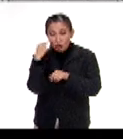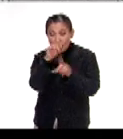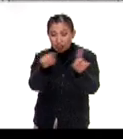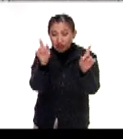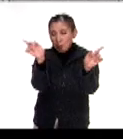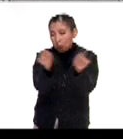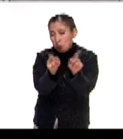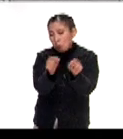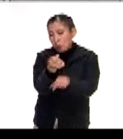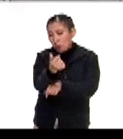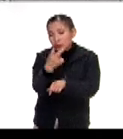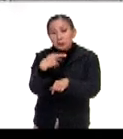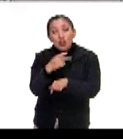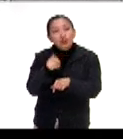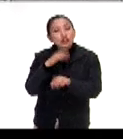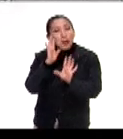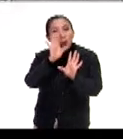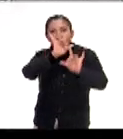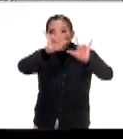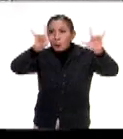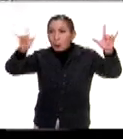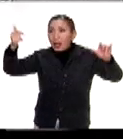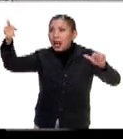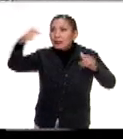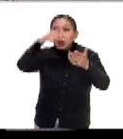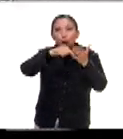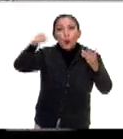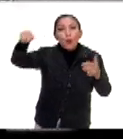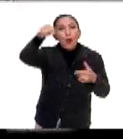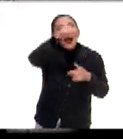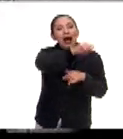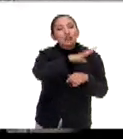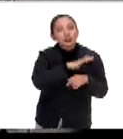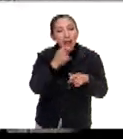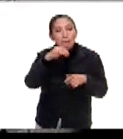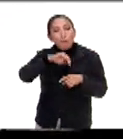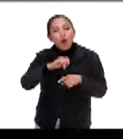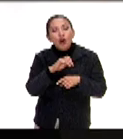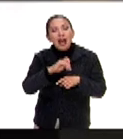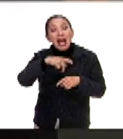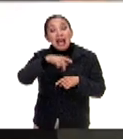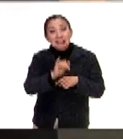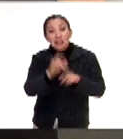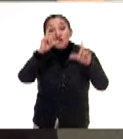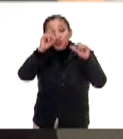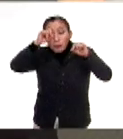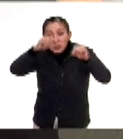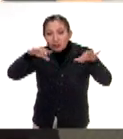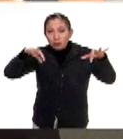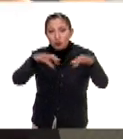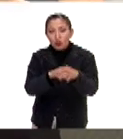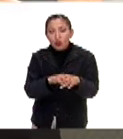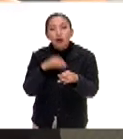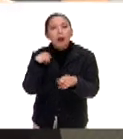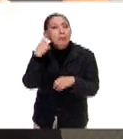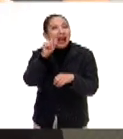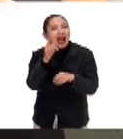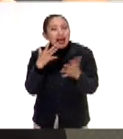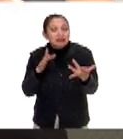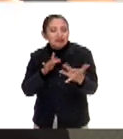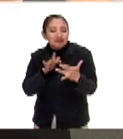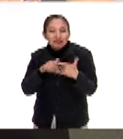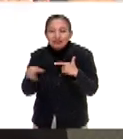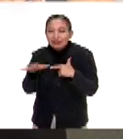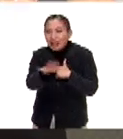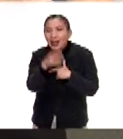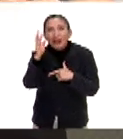serie pequeña, pero lo que hicimos fue distribuirlas en cada uno de los espacios en donde Munkácsy hizo la toma fotográfica, como para conectar un